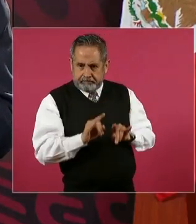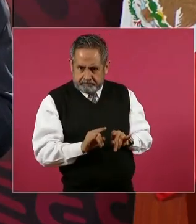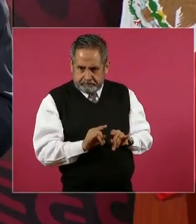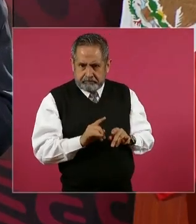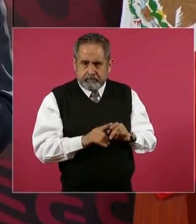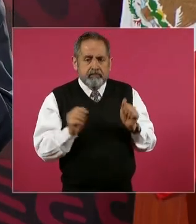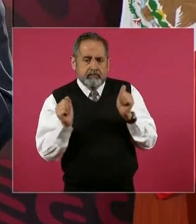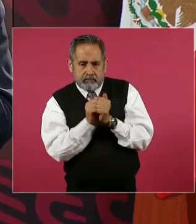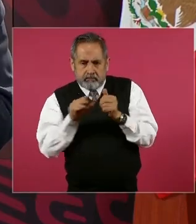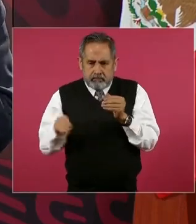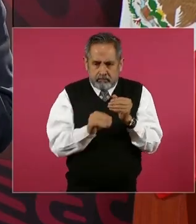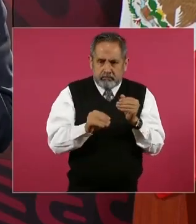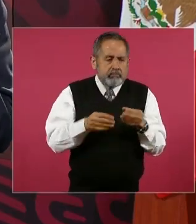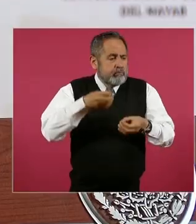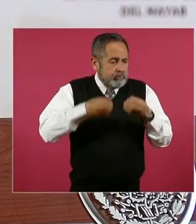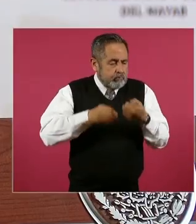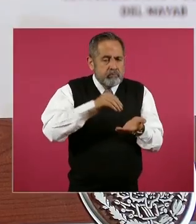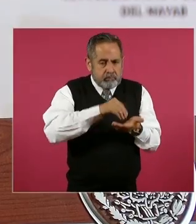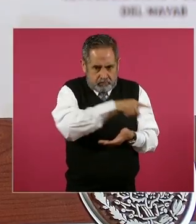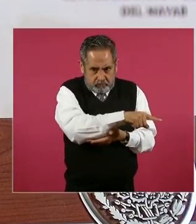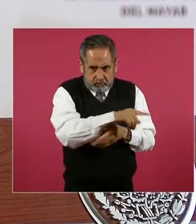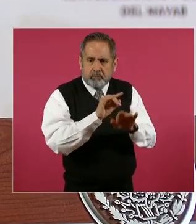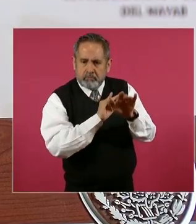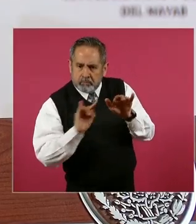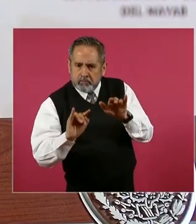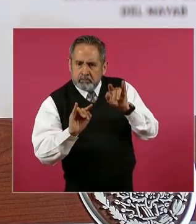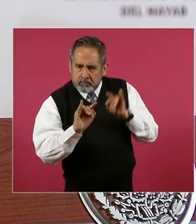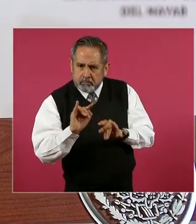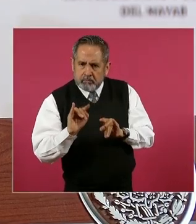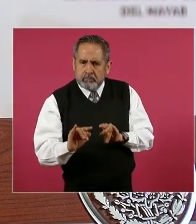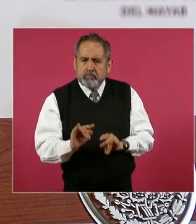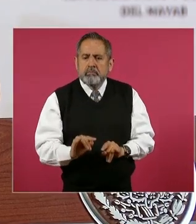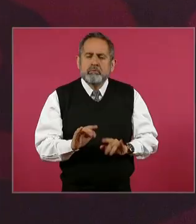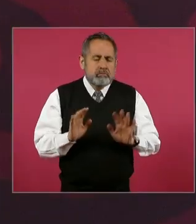actual o la jueza actual